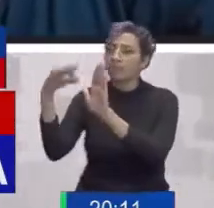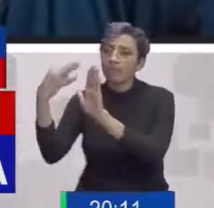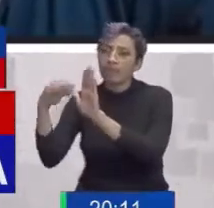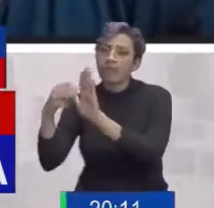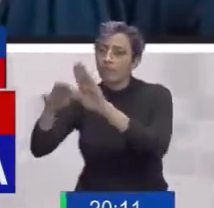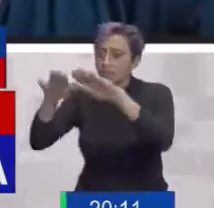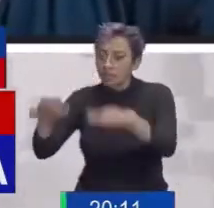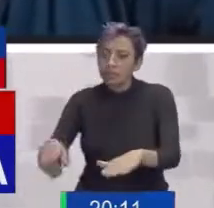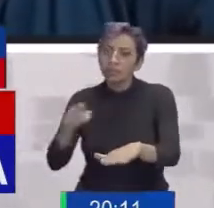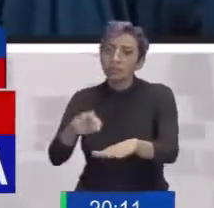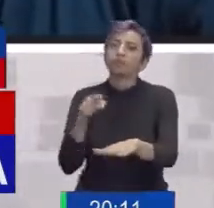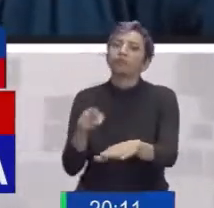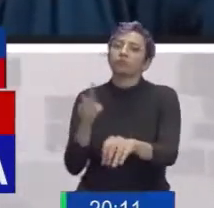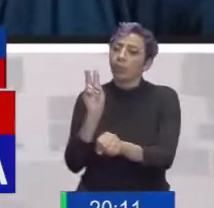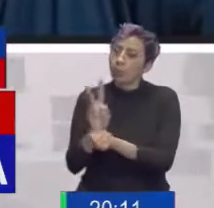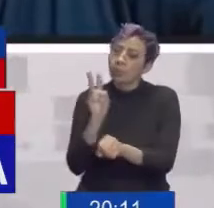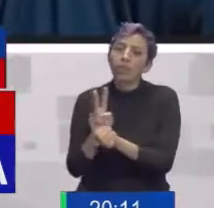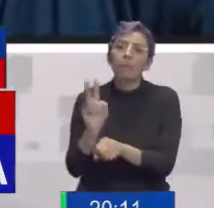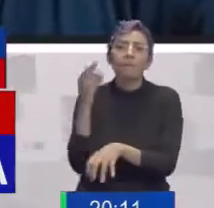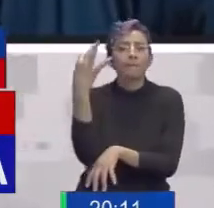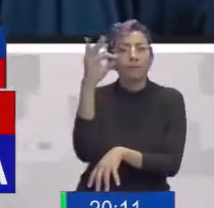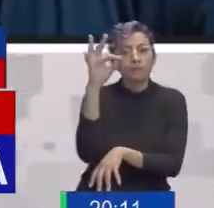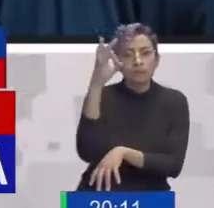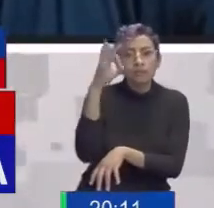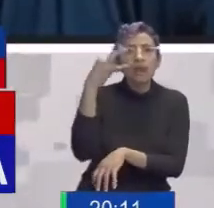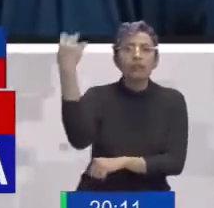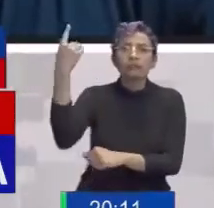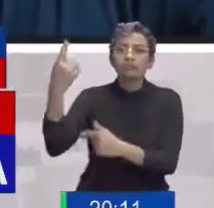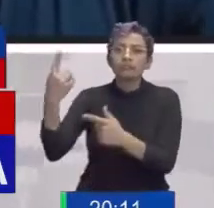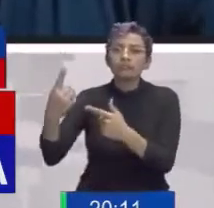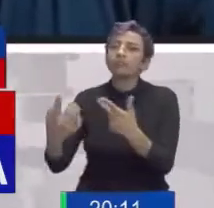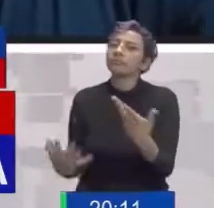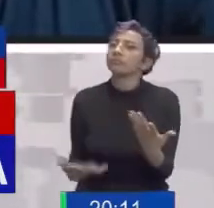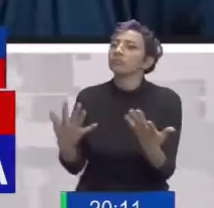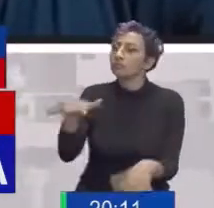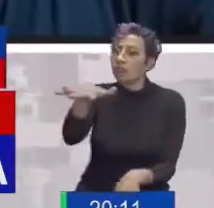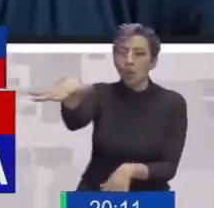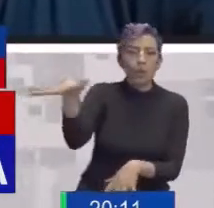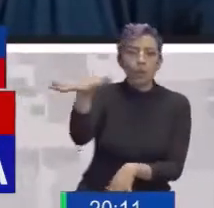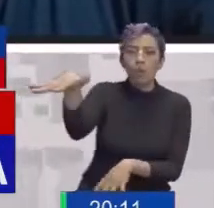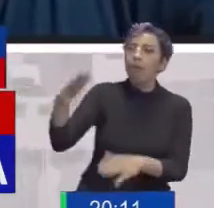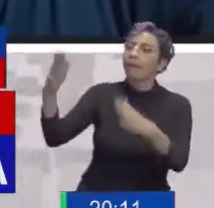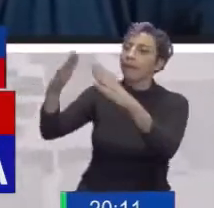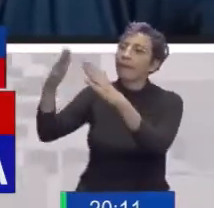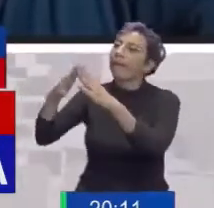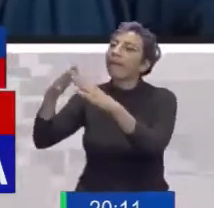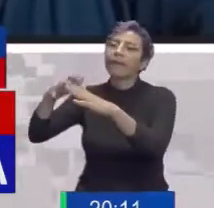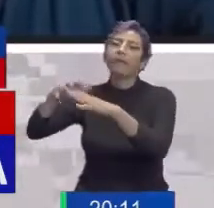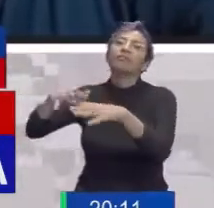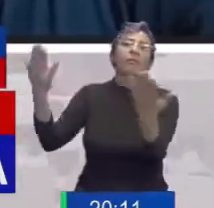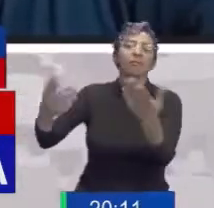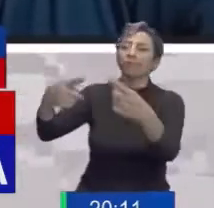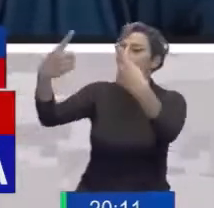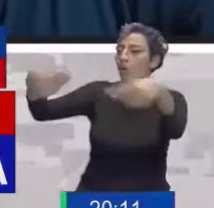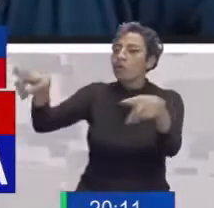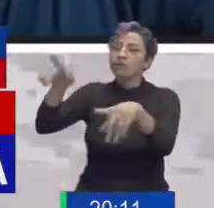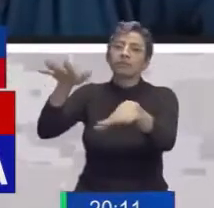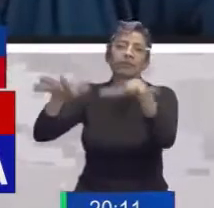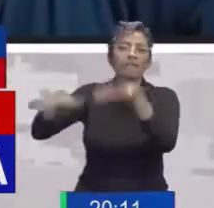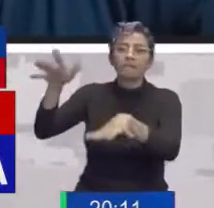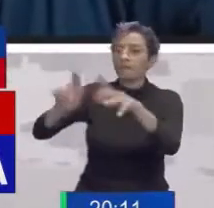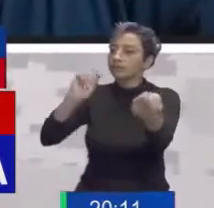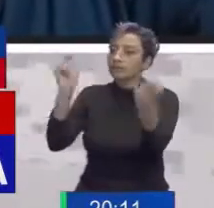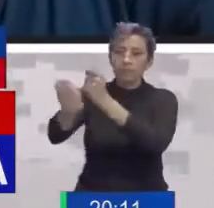está inmunodepresivo en su casa, entonces hay que mejorar las condiciones de algunas casas que por ahí, no sé,